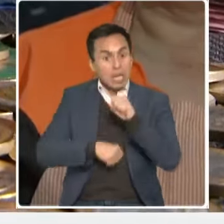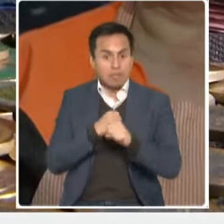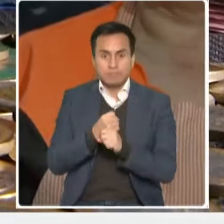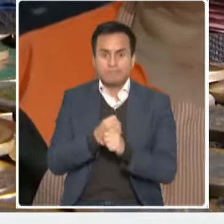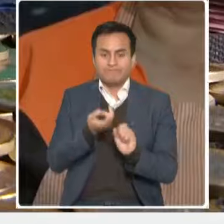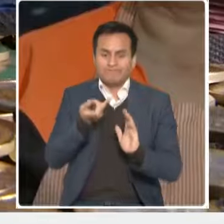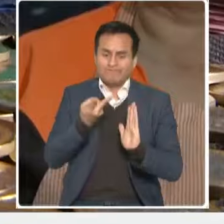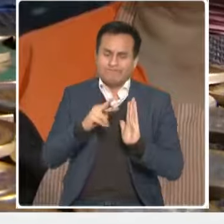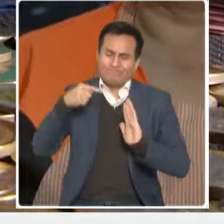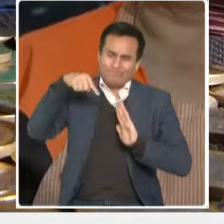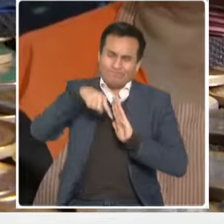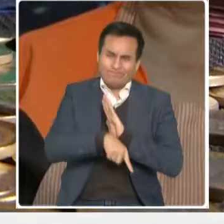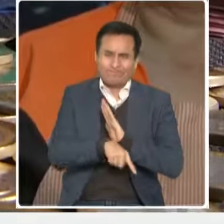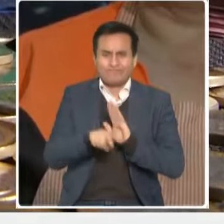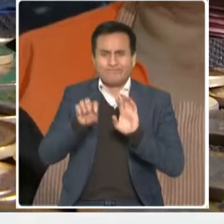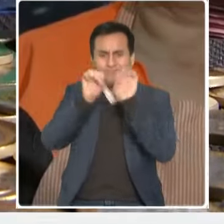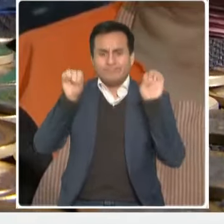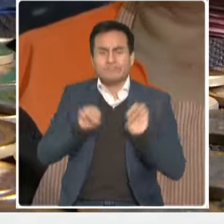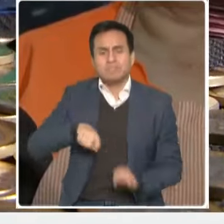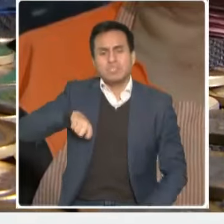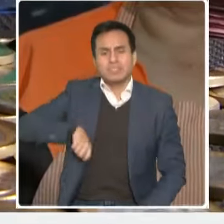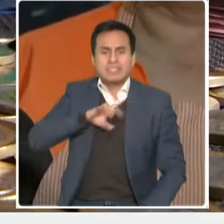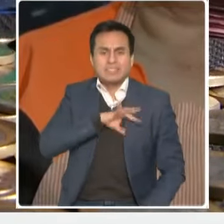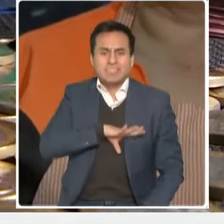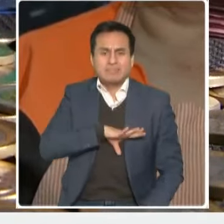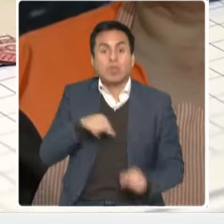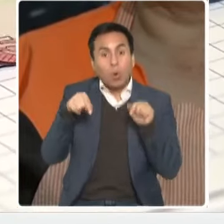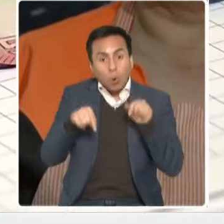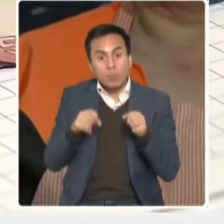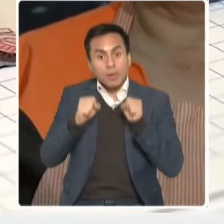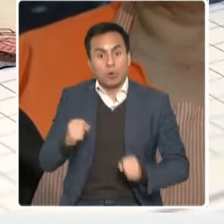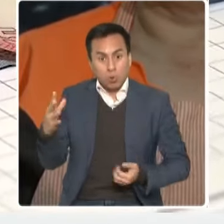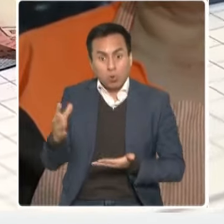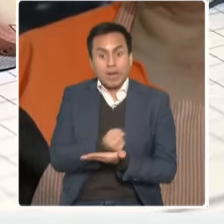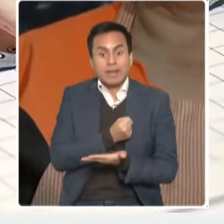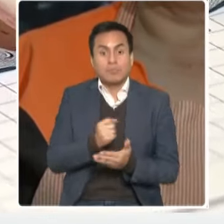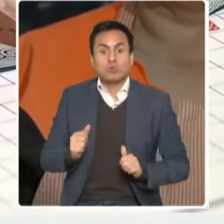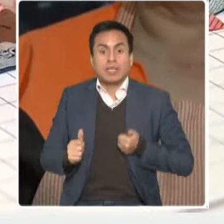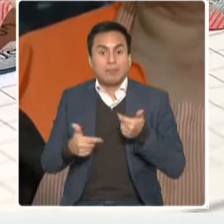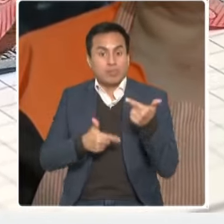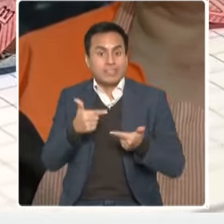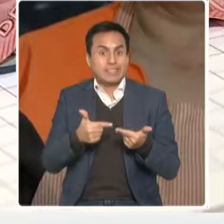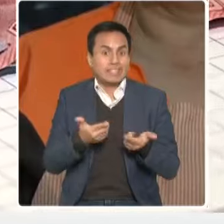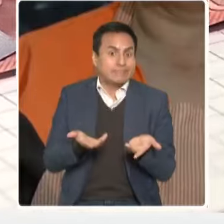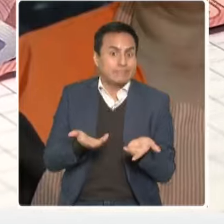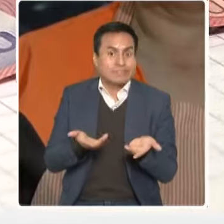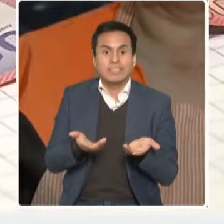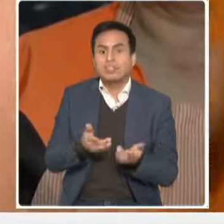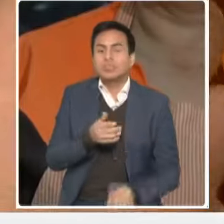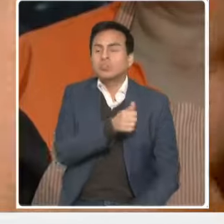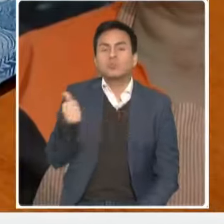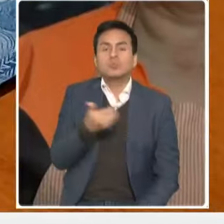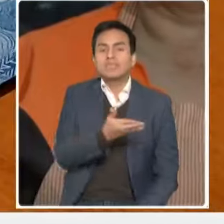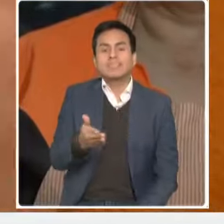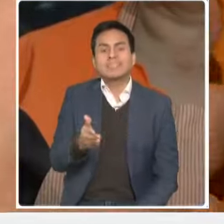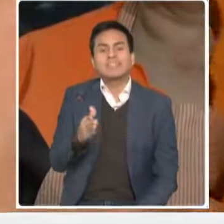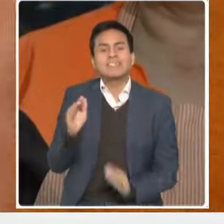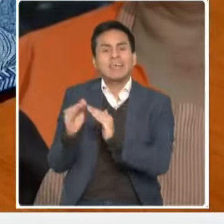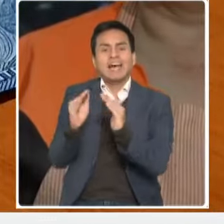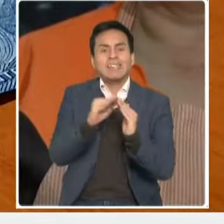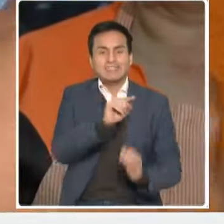esperando un cambio estructural en el sistema de pensiones en Chile. Y hoy podemos lograrlo si hay voluntad política. todos ustedes quienes están